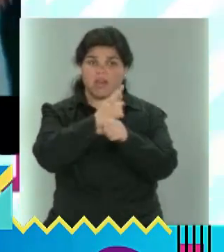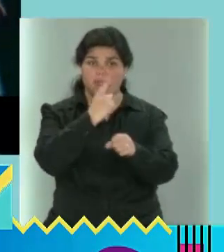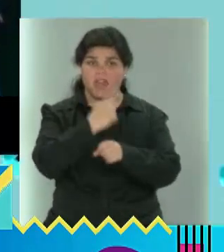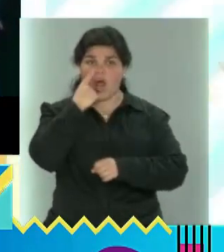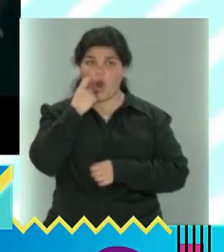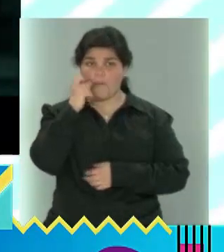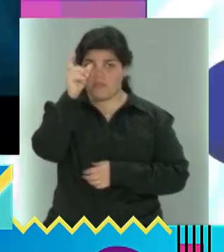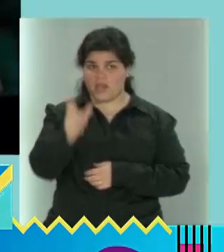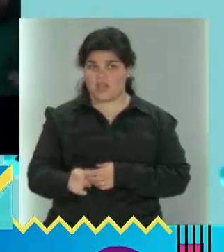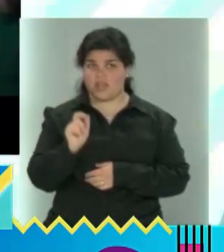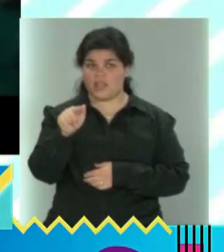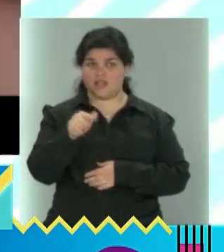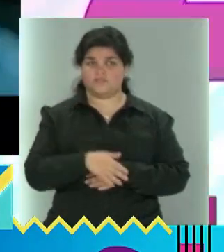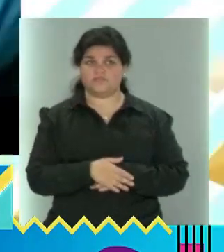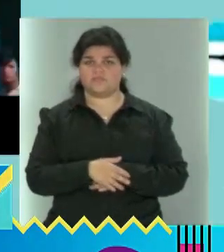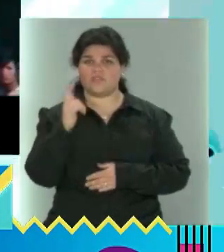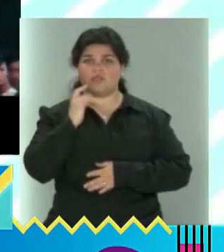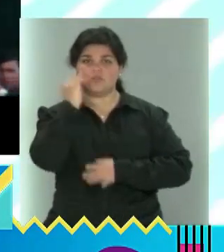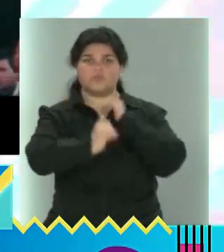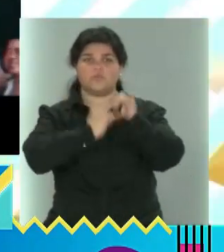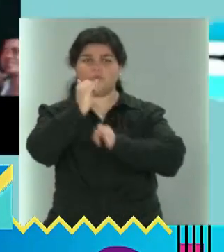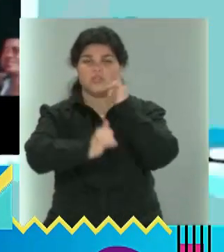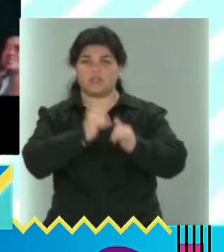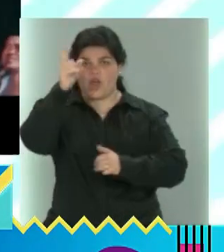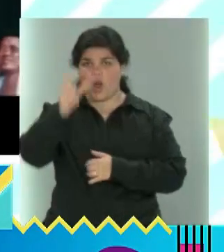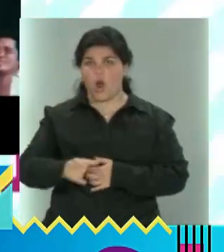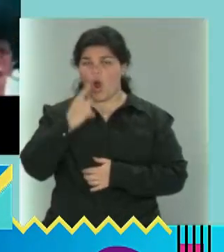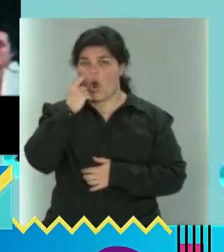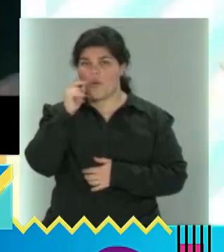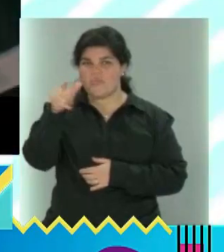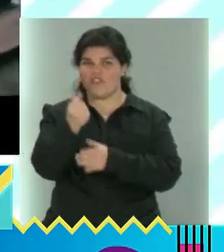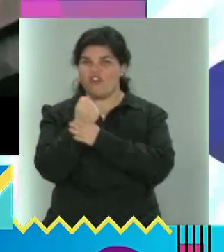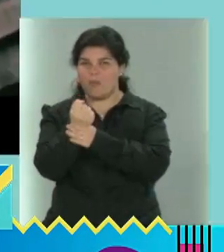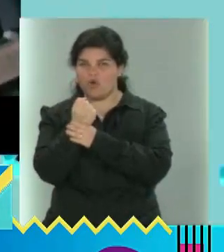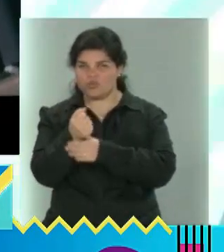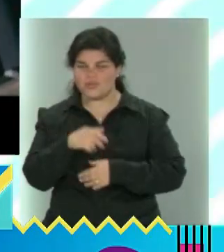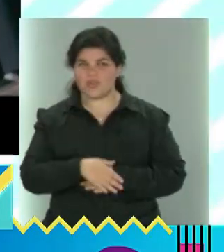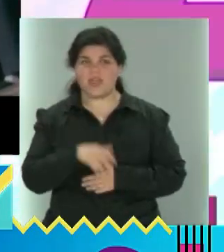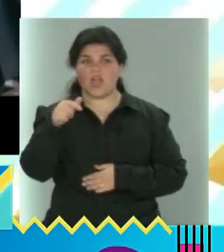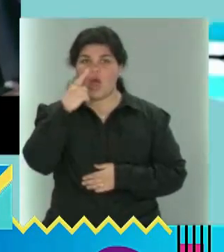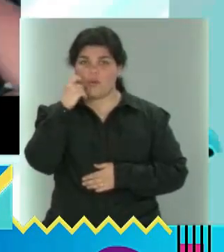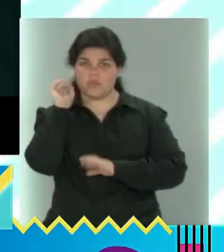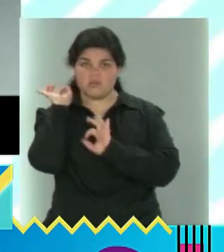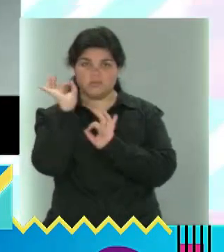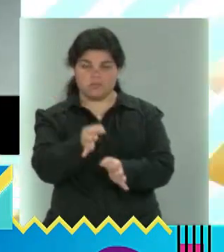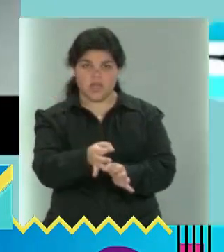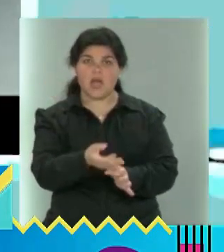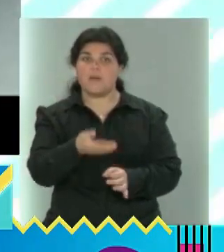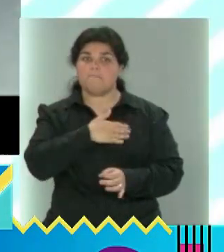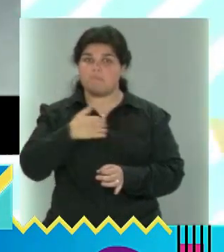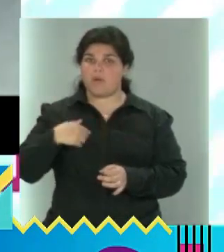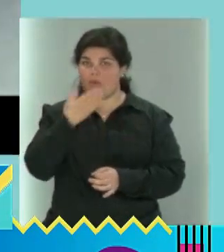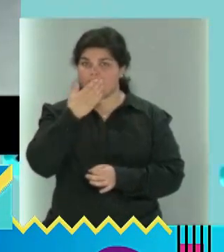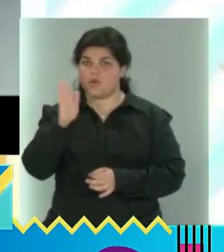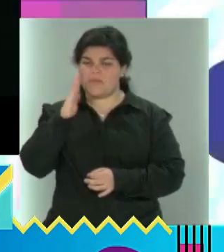Gran Jefe nos cuenta la historia de Cheng, interpretado por Bruce Lee. Es un chico que llega a Bangkok luego de prometerle a su mamá que no se iba a meter